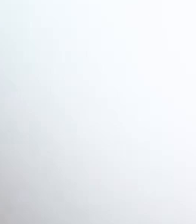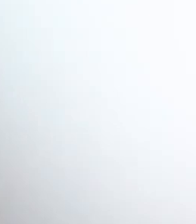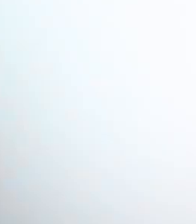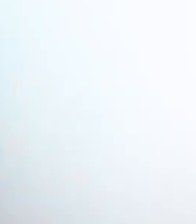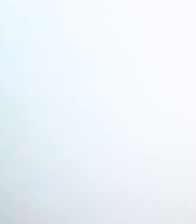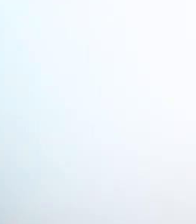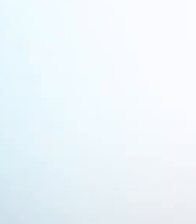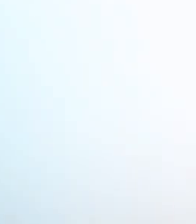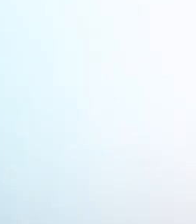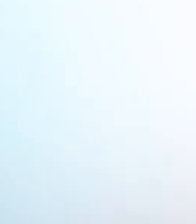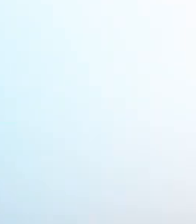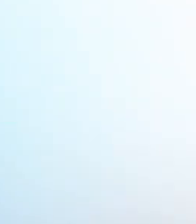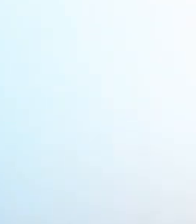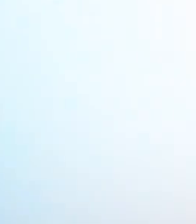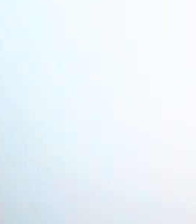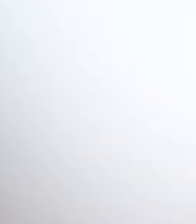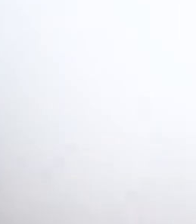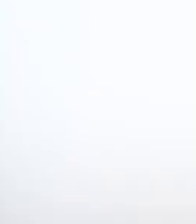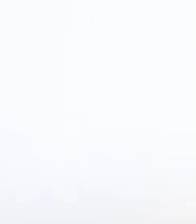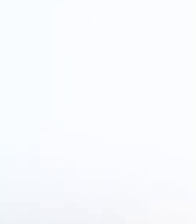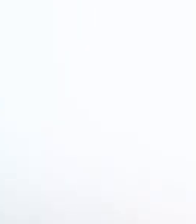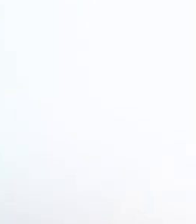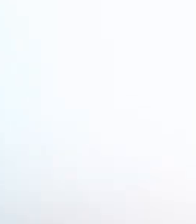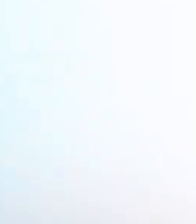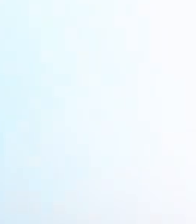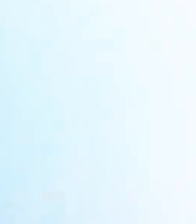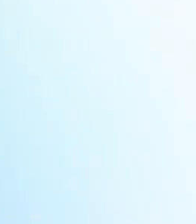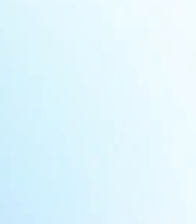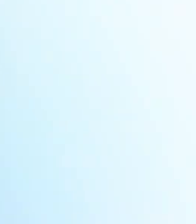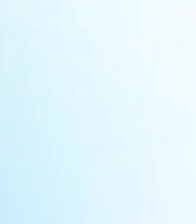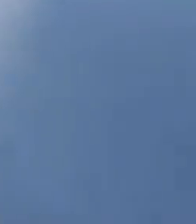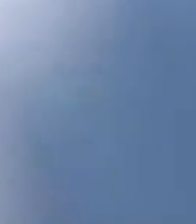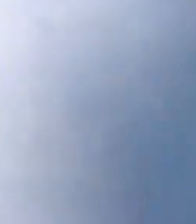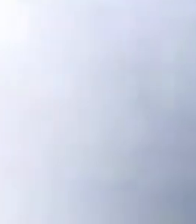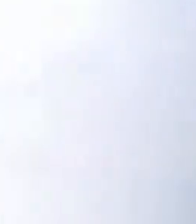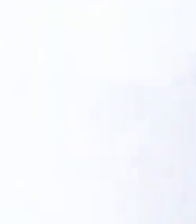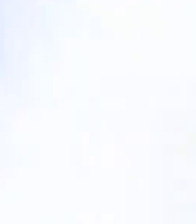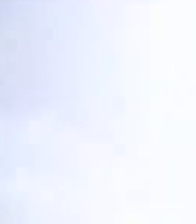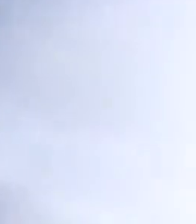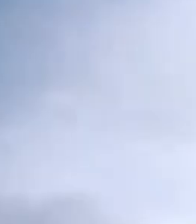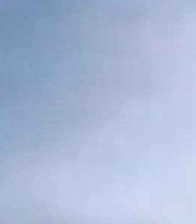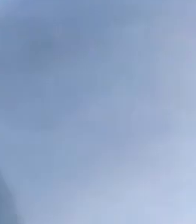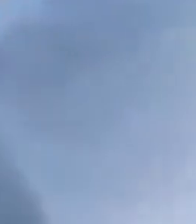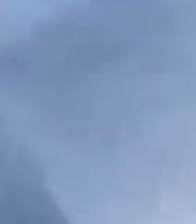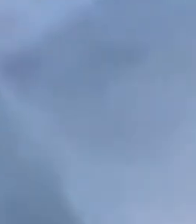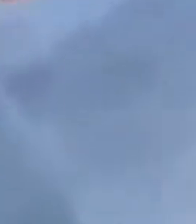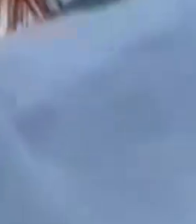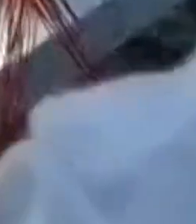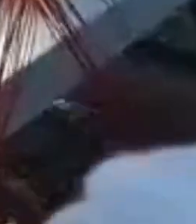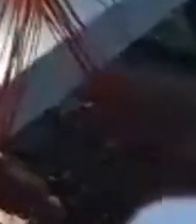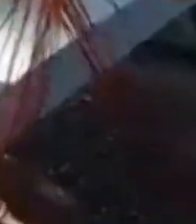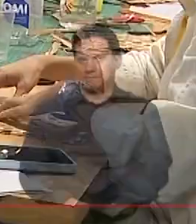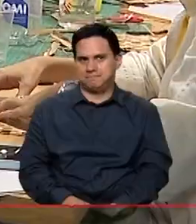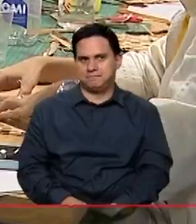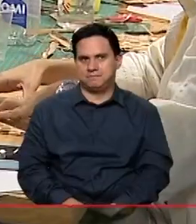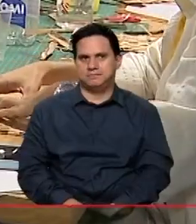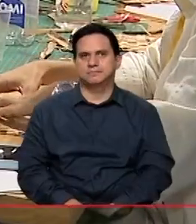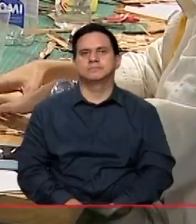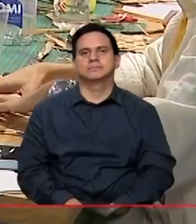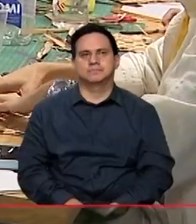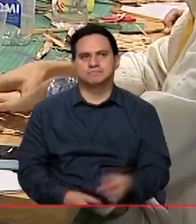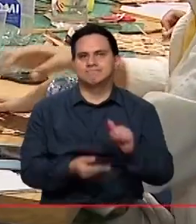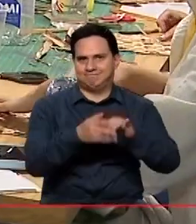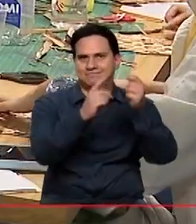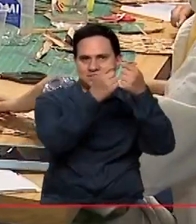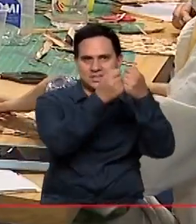se fracturaba con el cincho es que la vendaban. Utilizar este material, que allá lo ven como basura, y crear